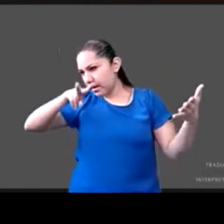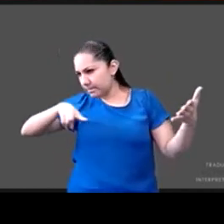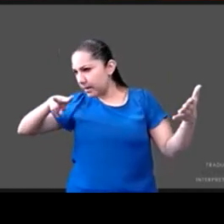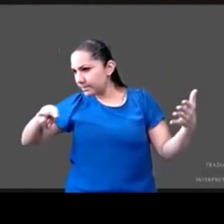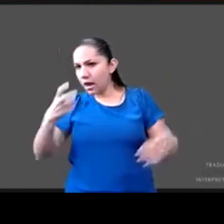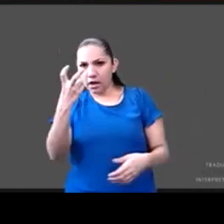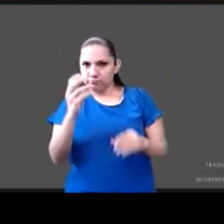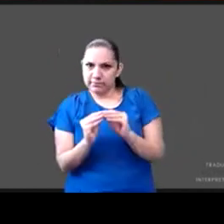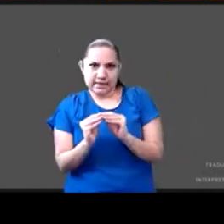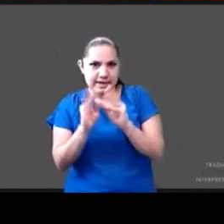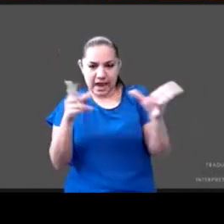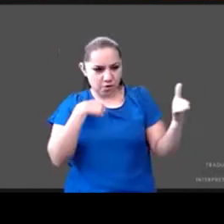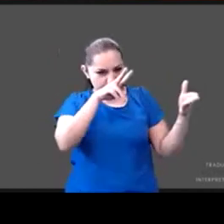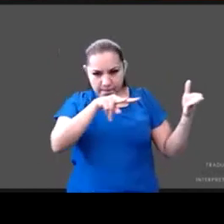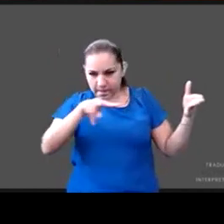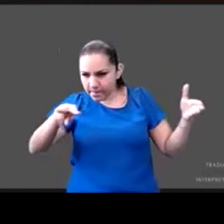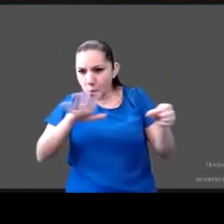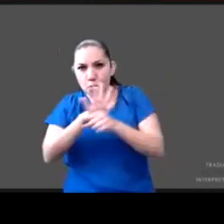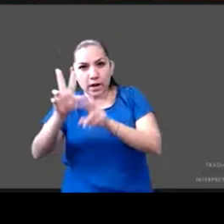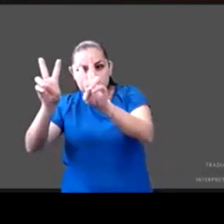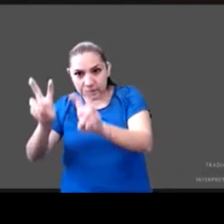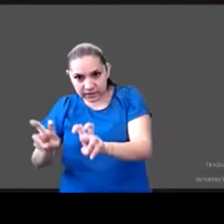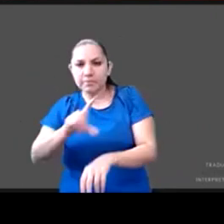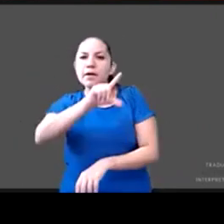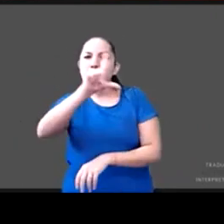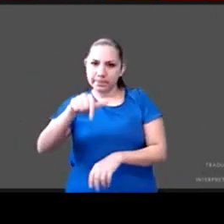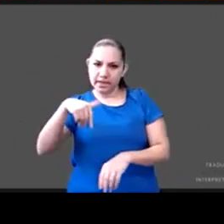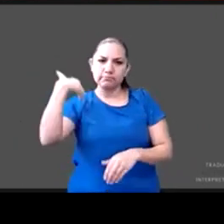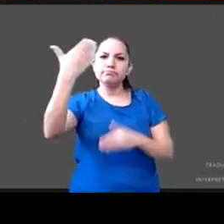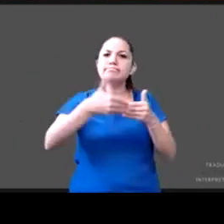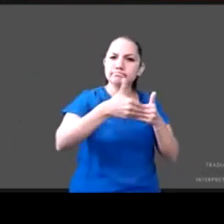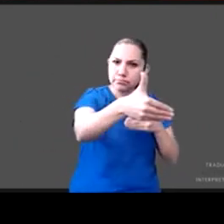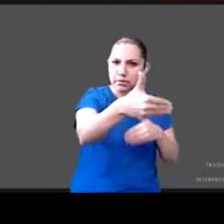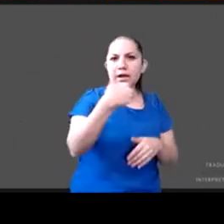nueva oferta de formación a partir de los cursos,